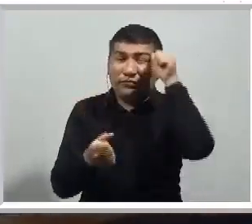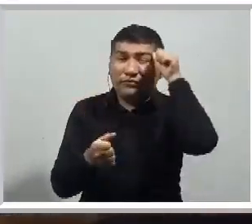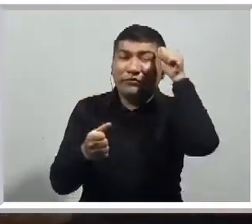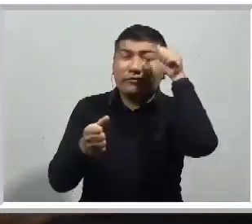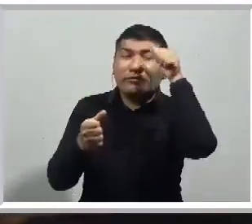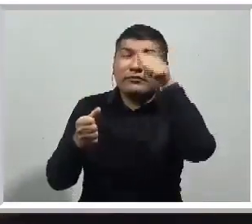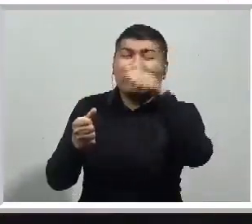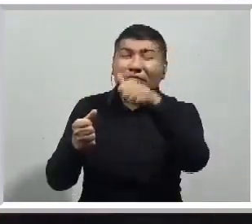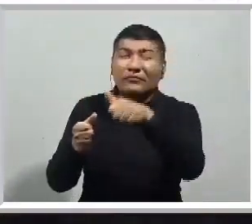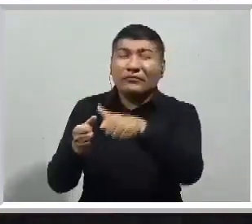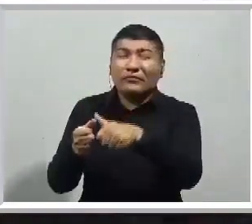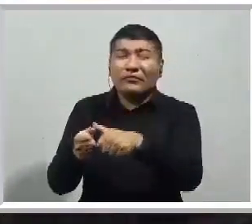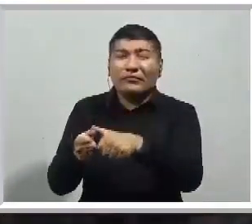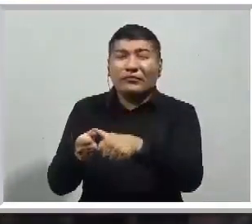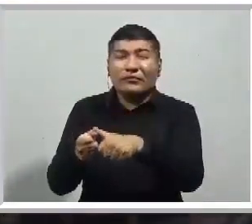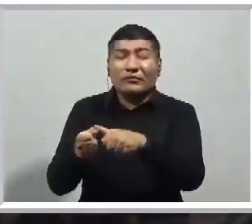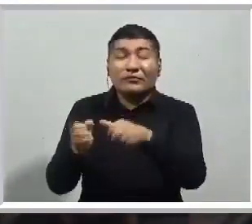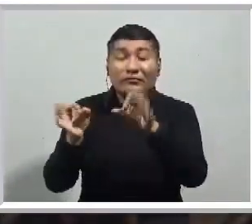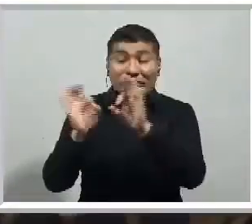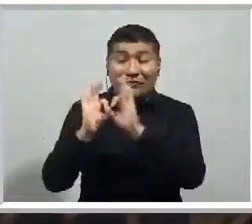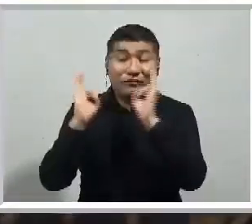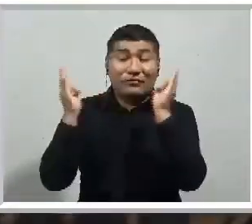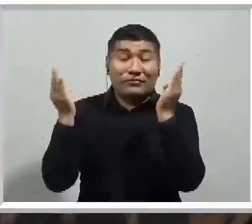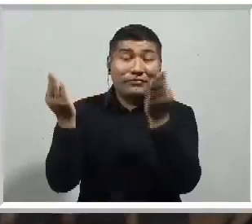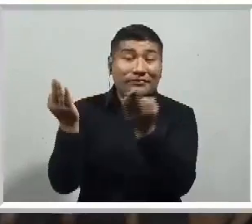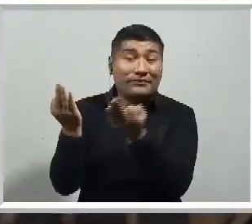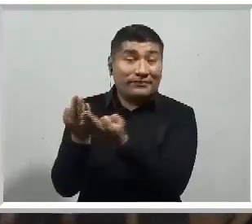que la familia